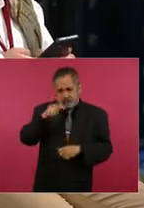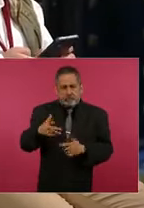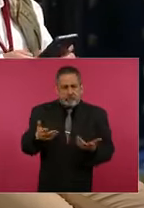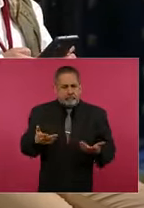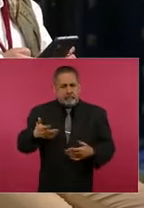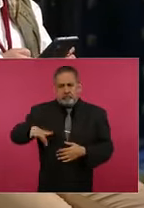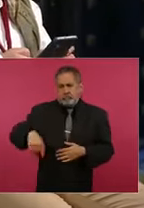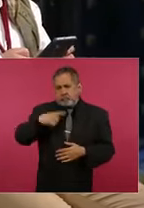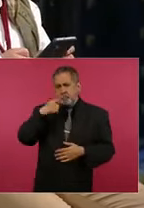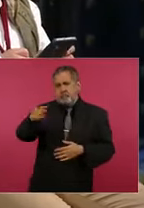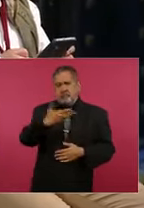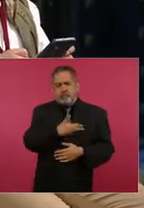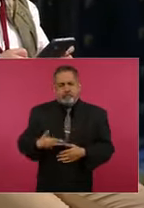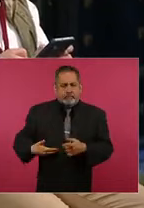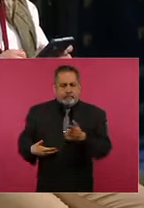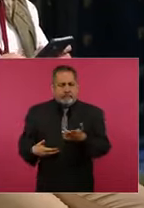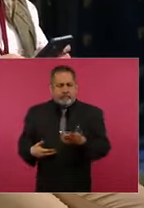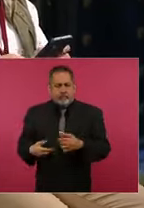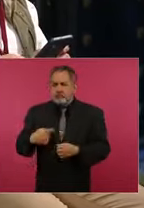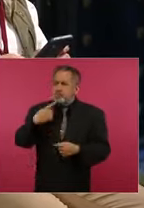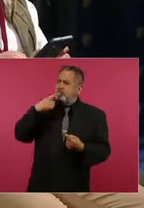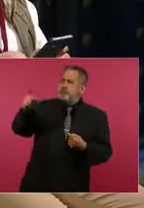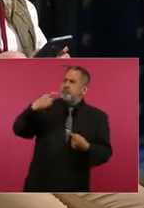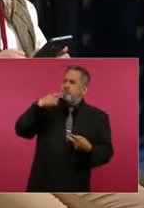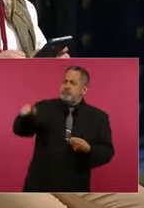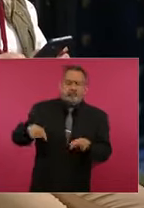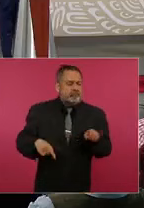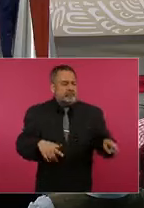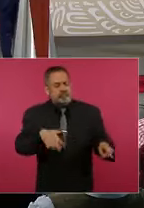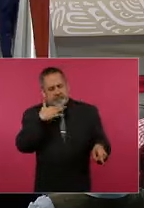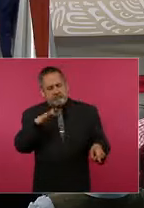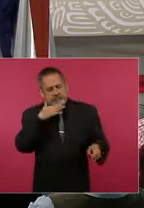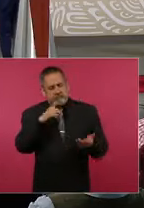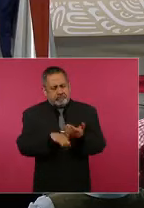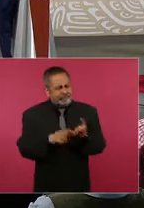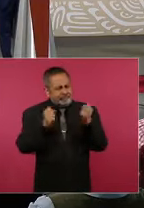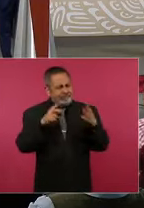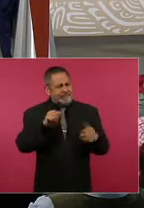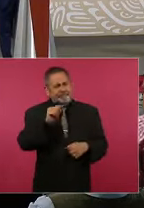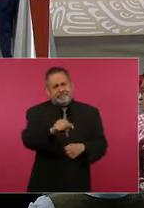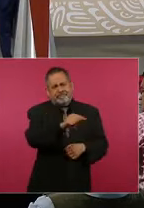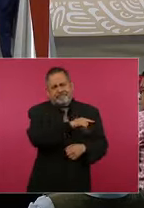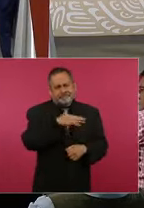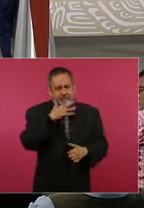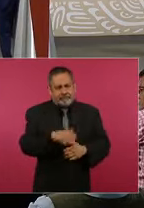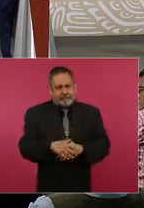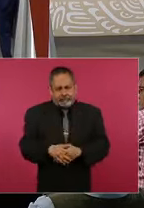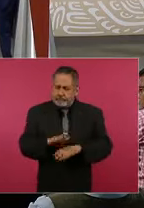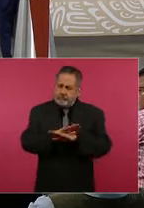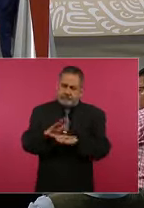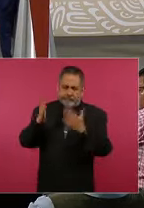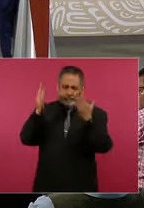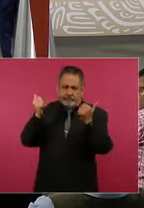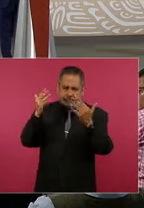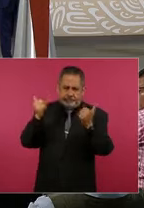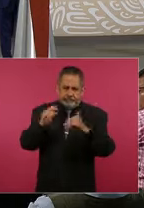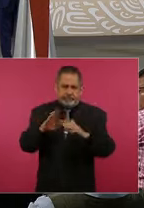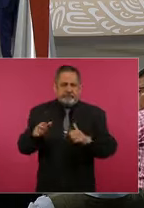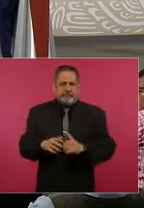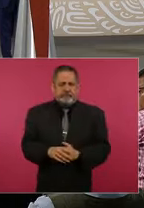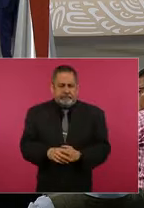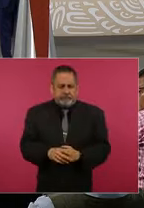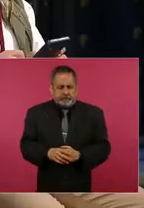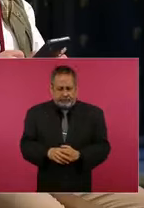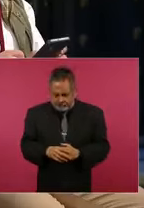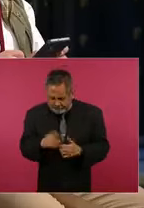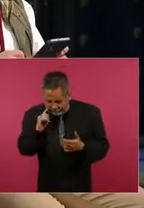dice usted, presidente, denuncien los actos de corrupción, que hay muchos. Ya me despido, déjeme ver